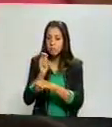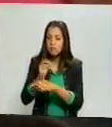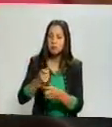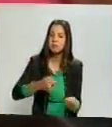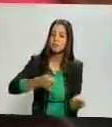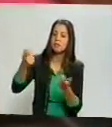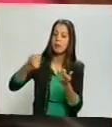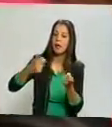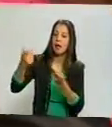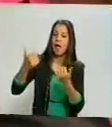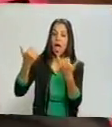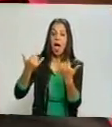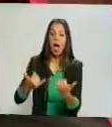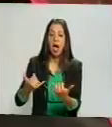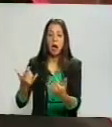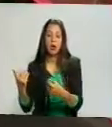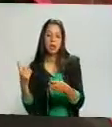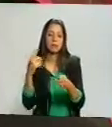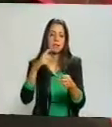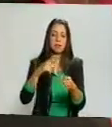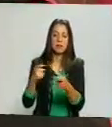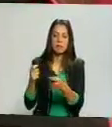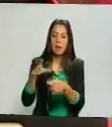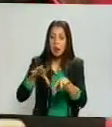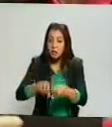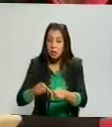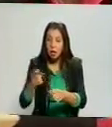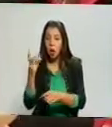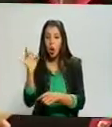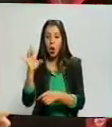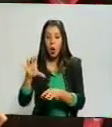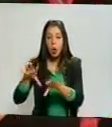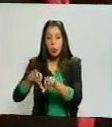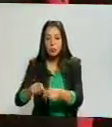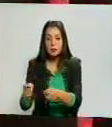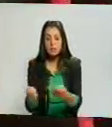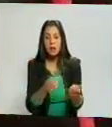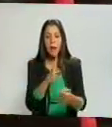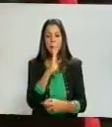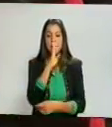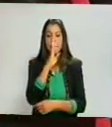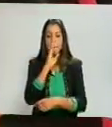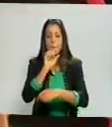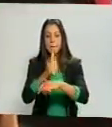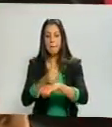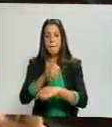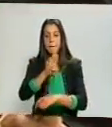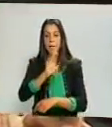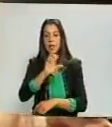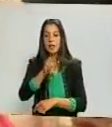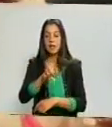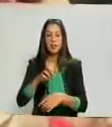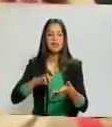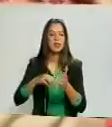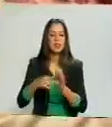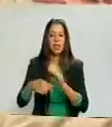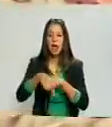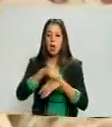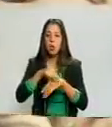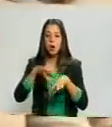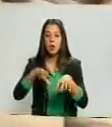y hoy ingresa a las arcas del Banco Central de Venezuela. Es decir, ingresan a control del Estado